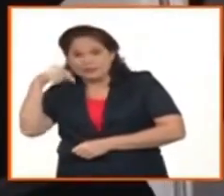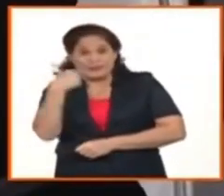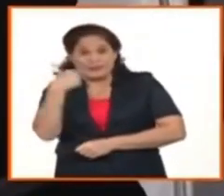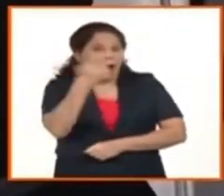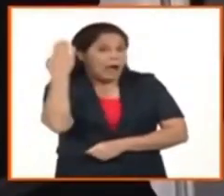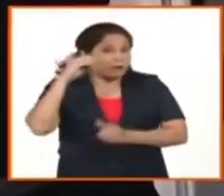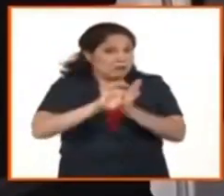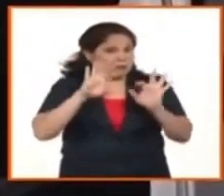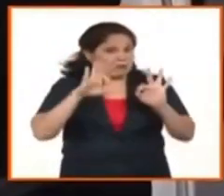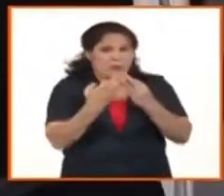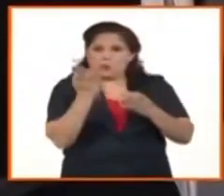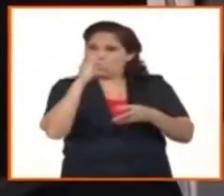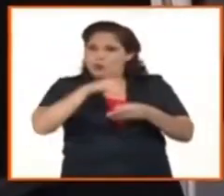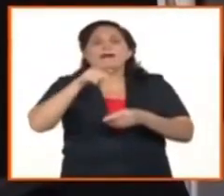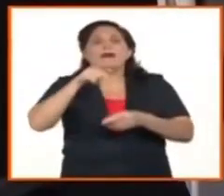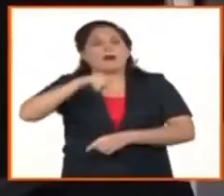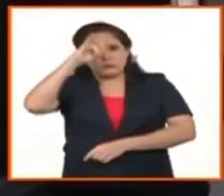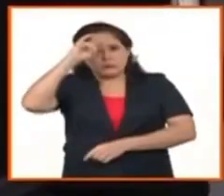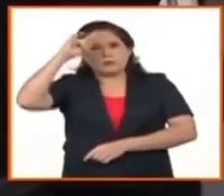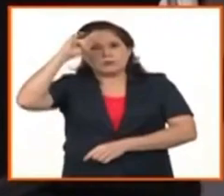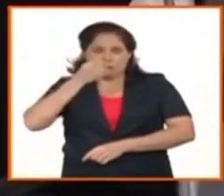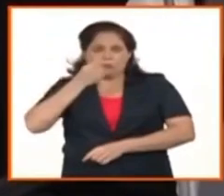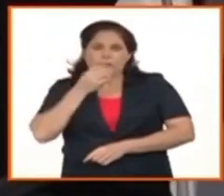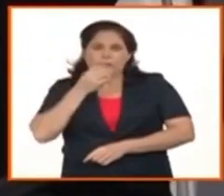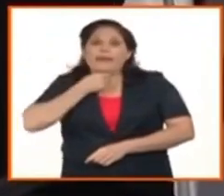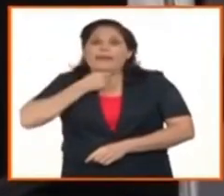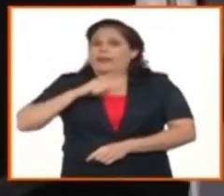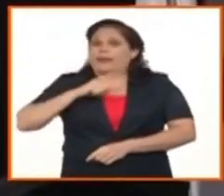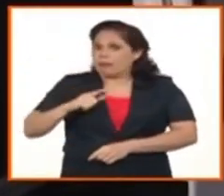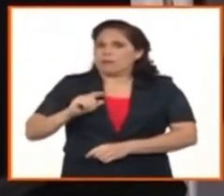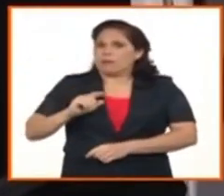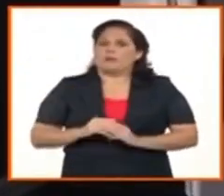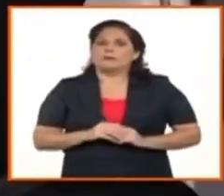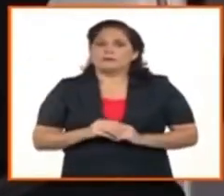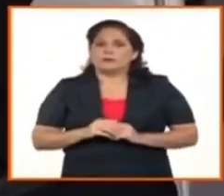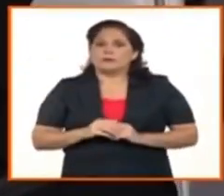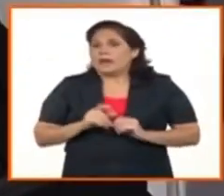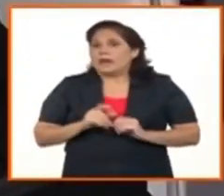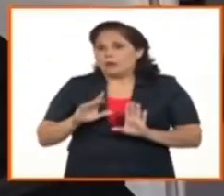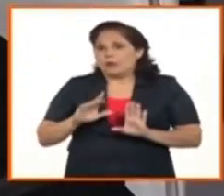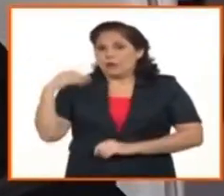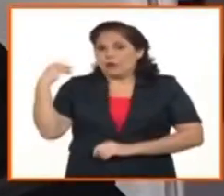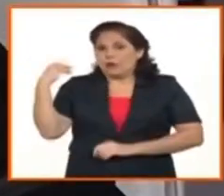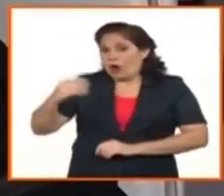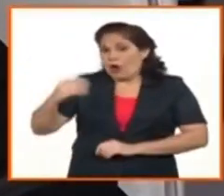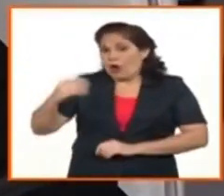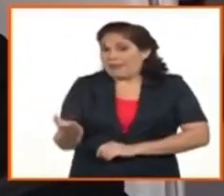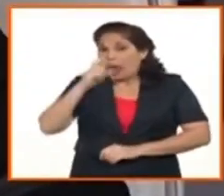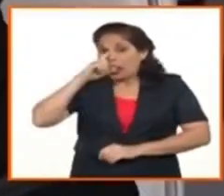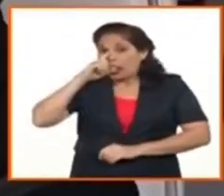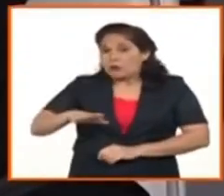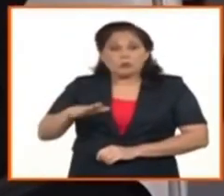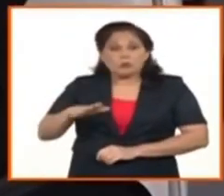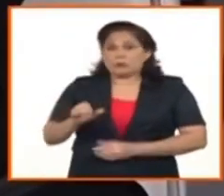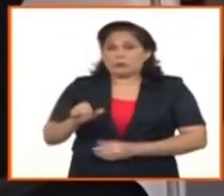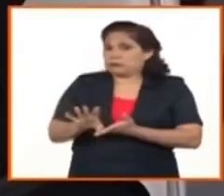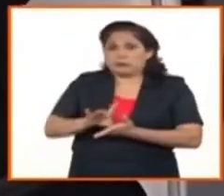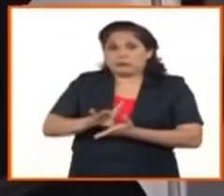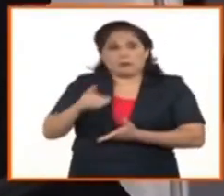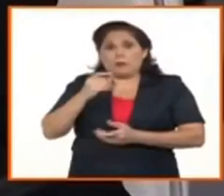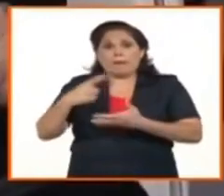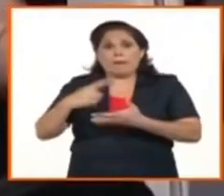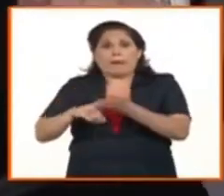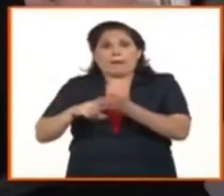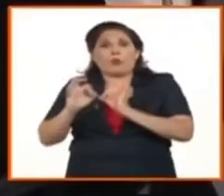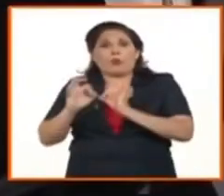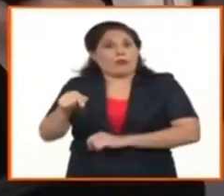pero además establece que se puede perder la guarda y custodia de los niños niñas y adolescentes